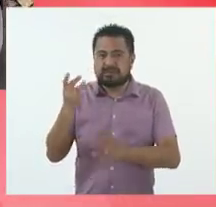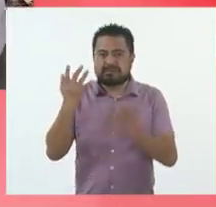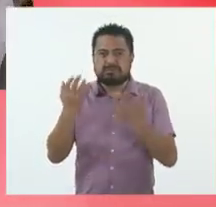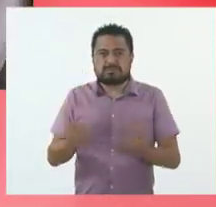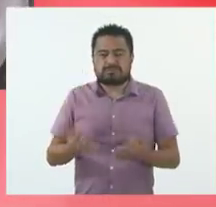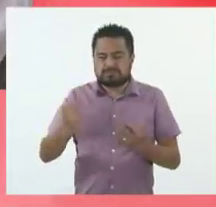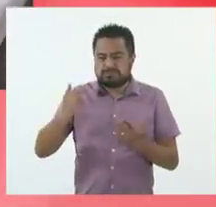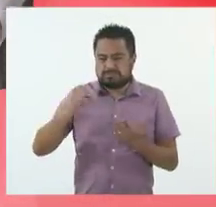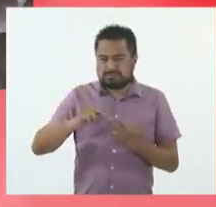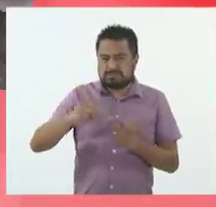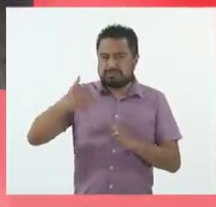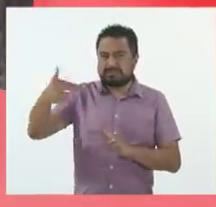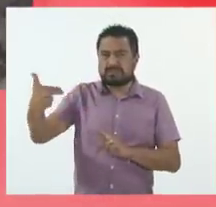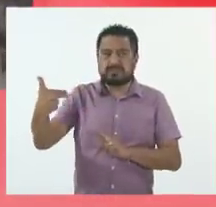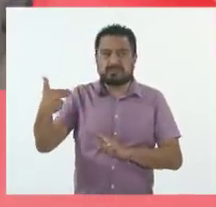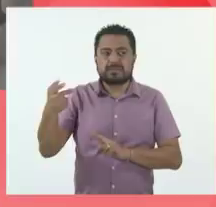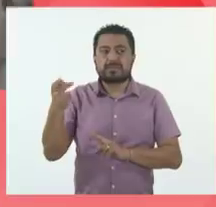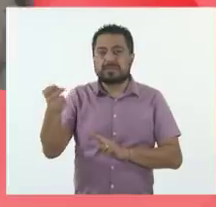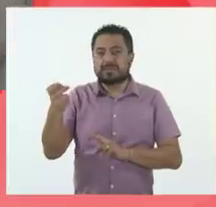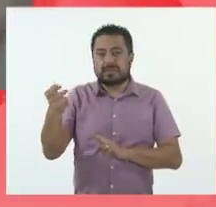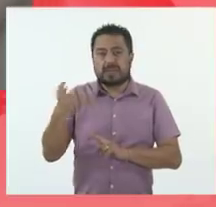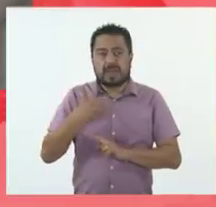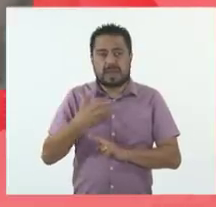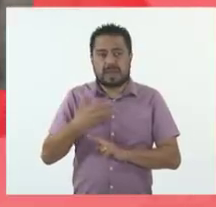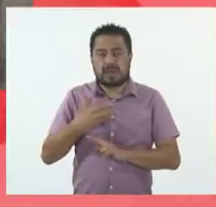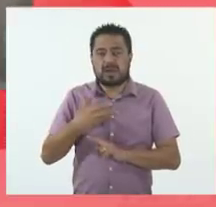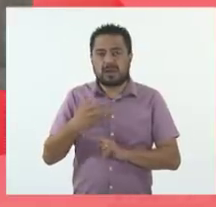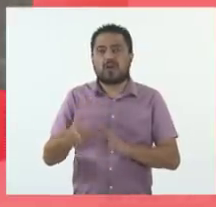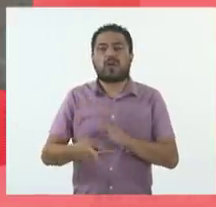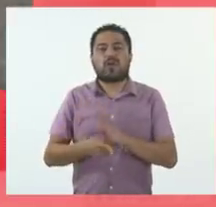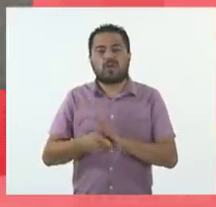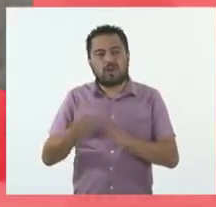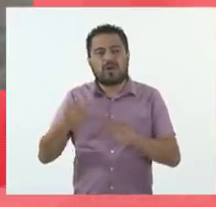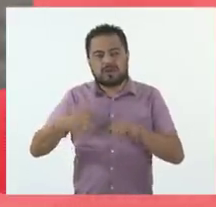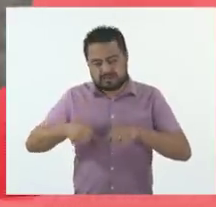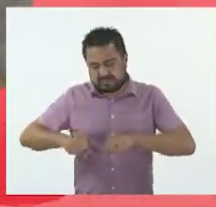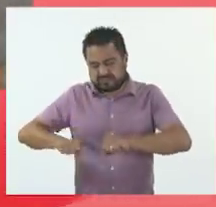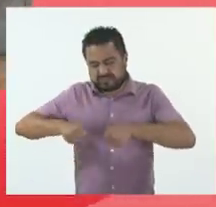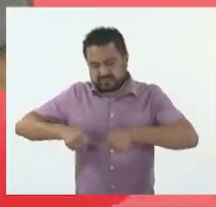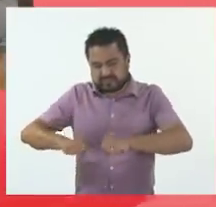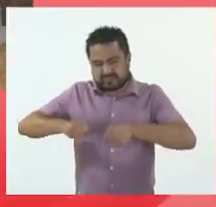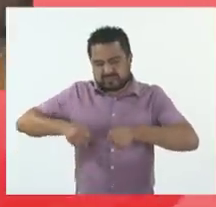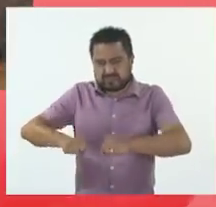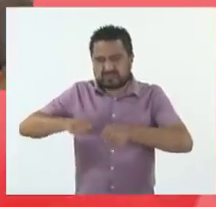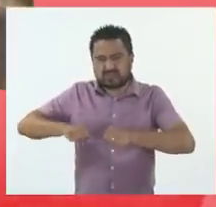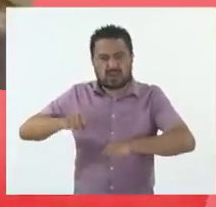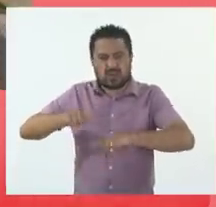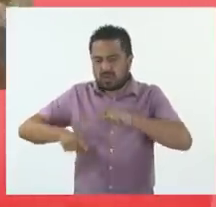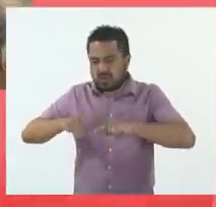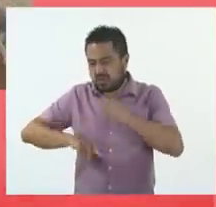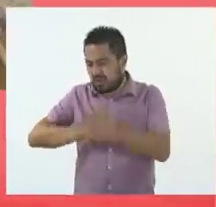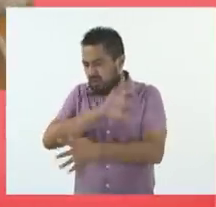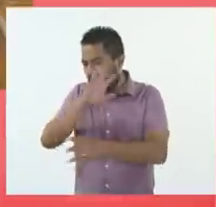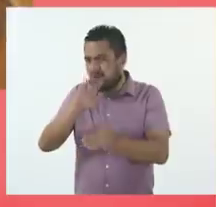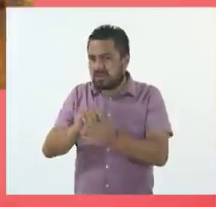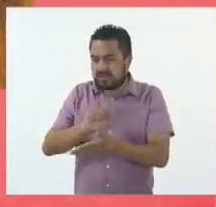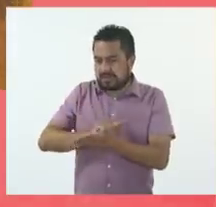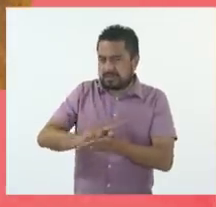isclito. Vamos a volver a majarle, machucarle, tumbarle todo esto y ya quede como